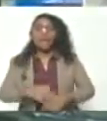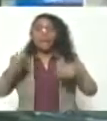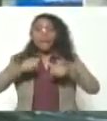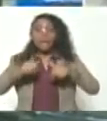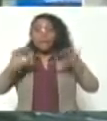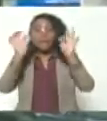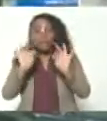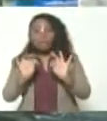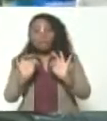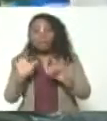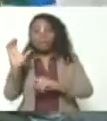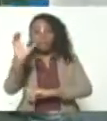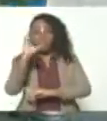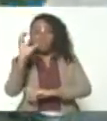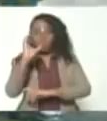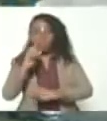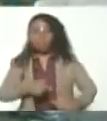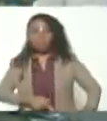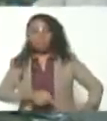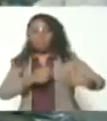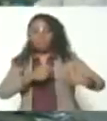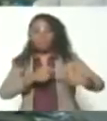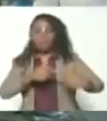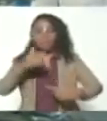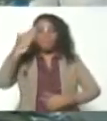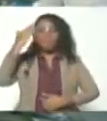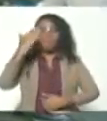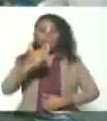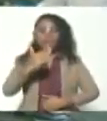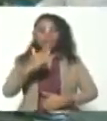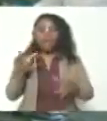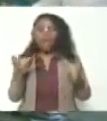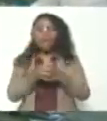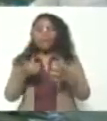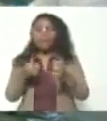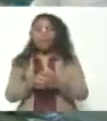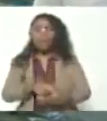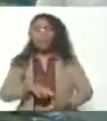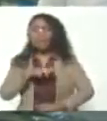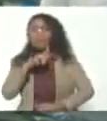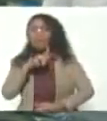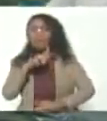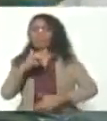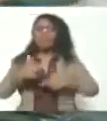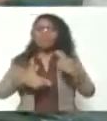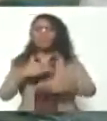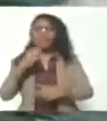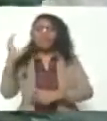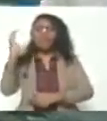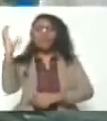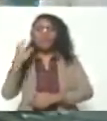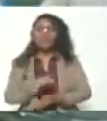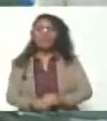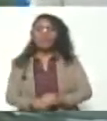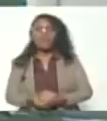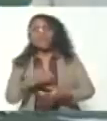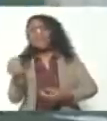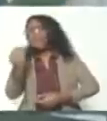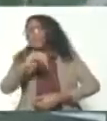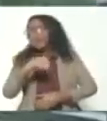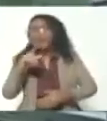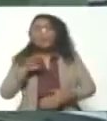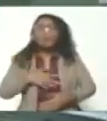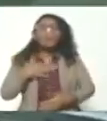con colombianos entrenados por los paramilitares y por los grupos terroristas y narcotraficantes de Colombia. ¿Qué más podemos mostrar? Tenemos